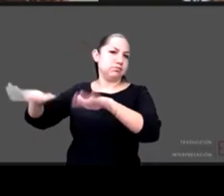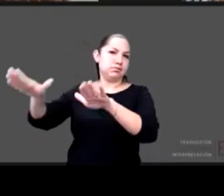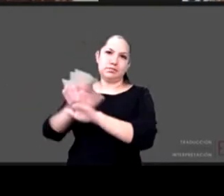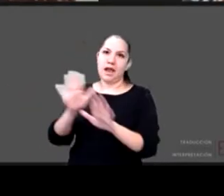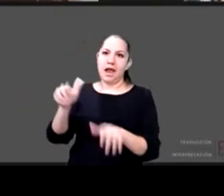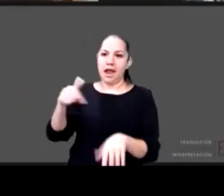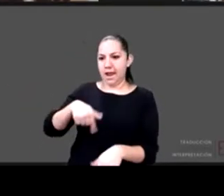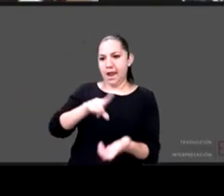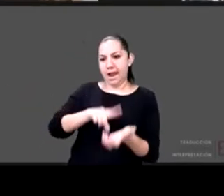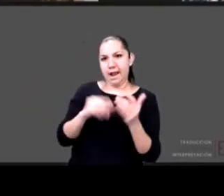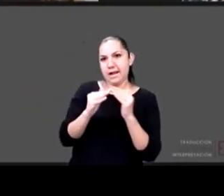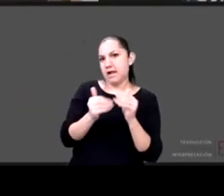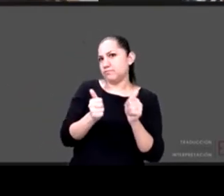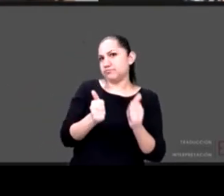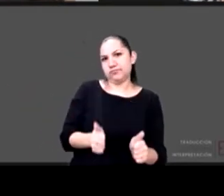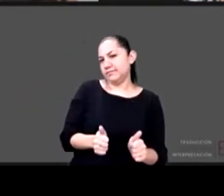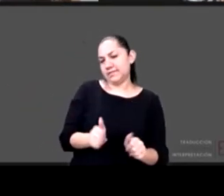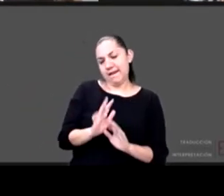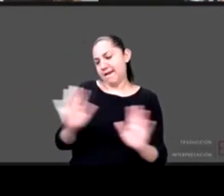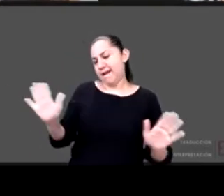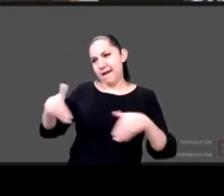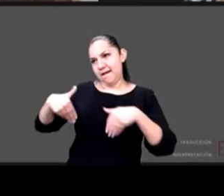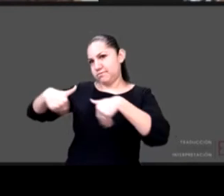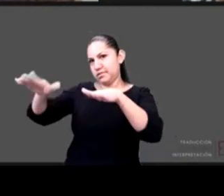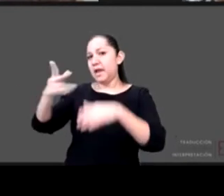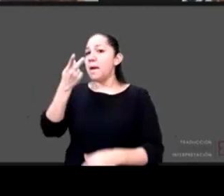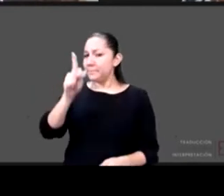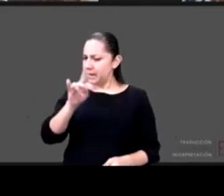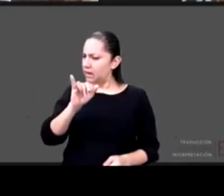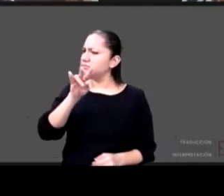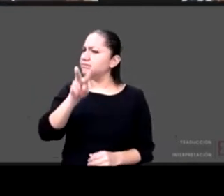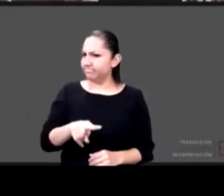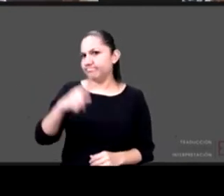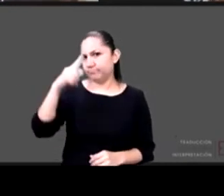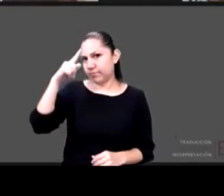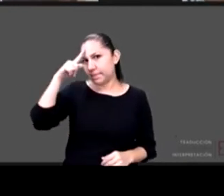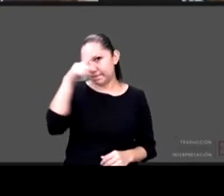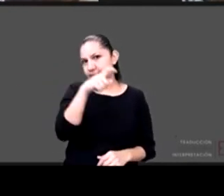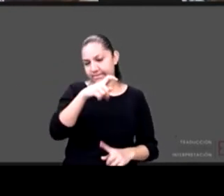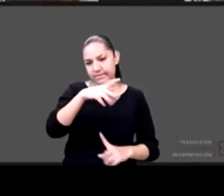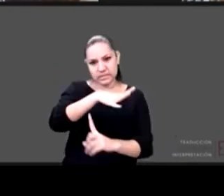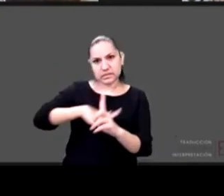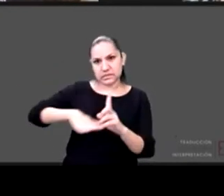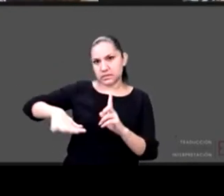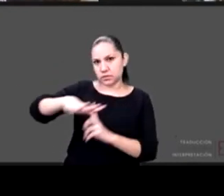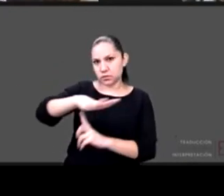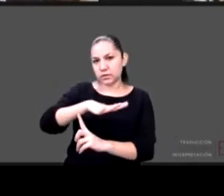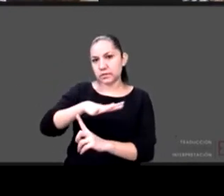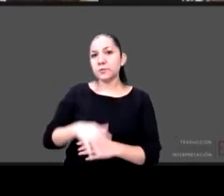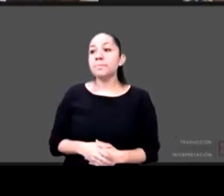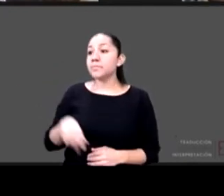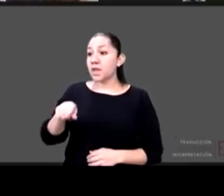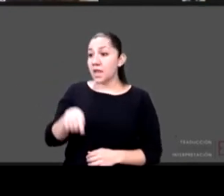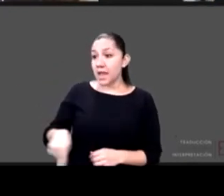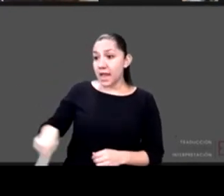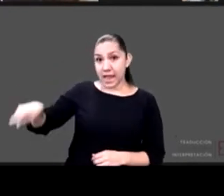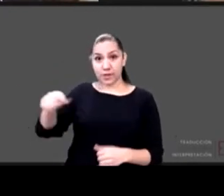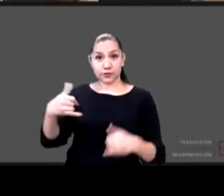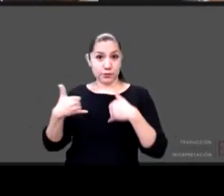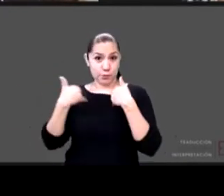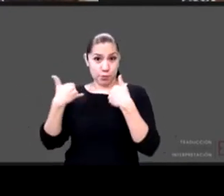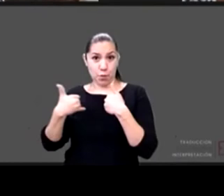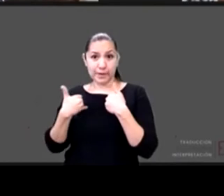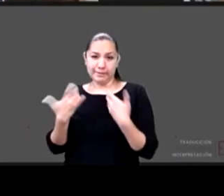bastante complicado, porque esos niños tienen exactamente lo que ha dicho nuestra colega,